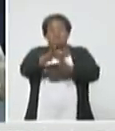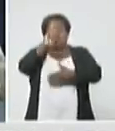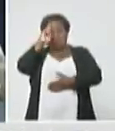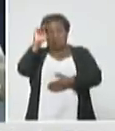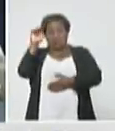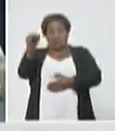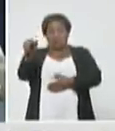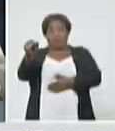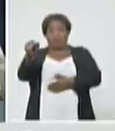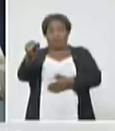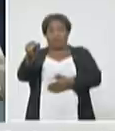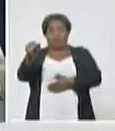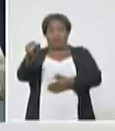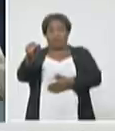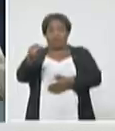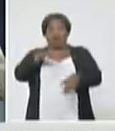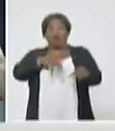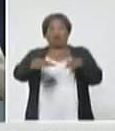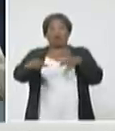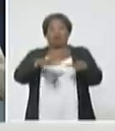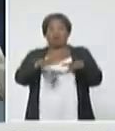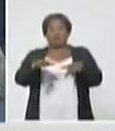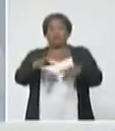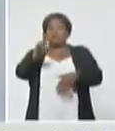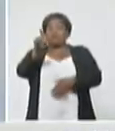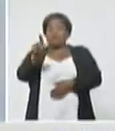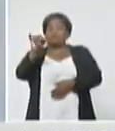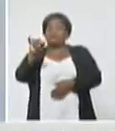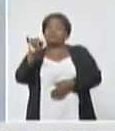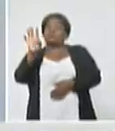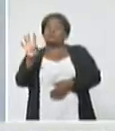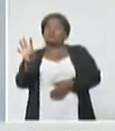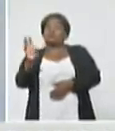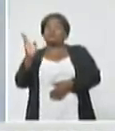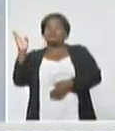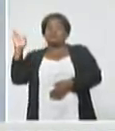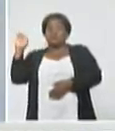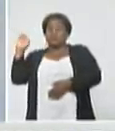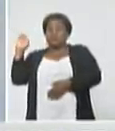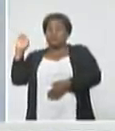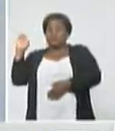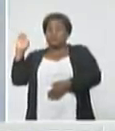se mantienen activos 164, que representa el